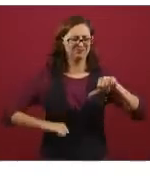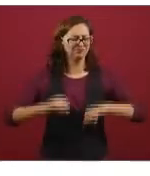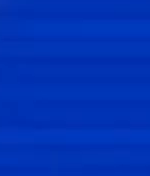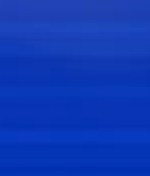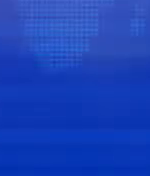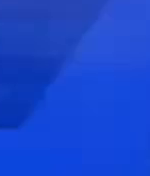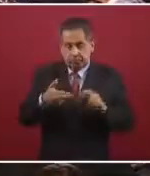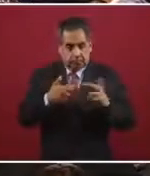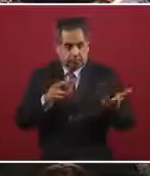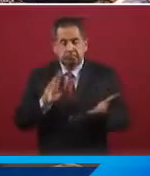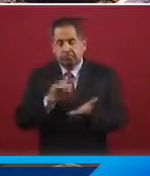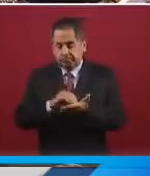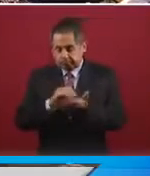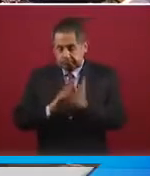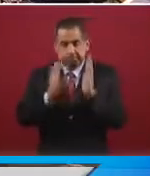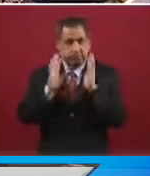septiembre.